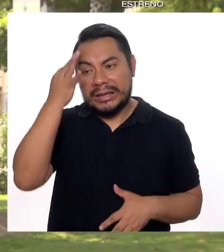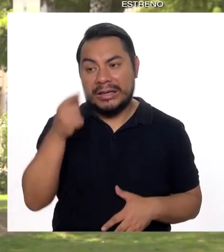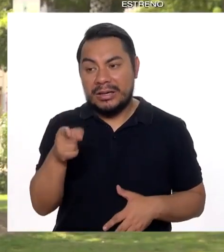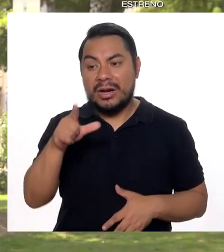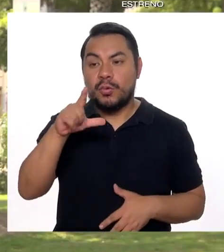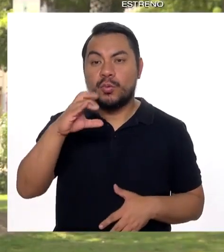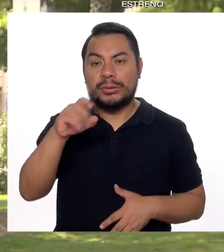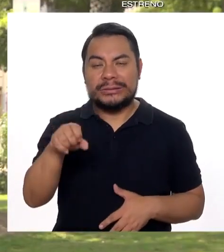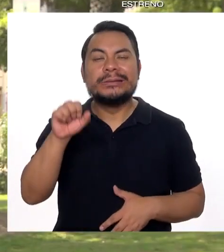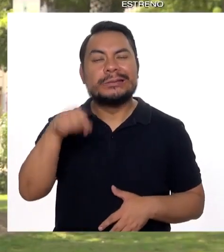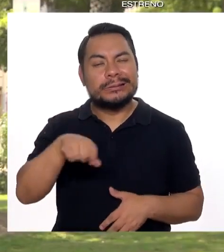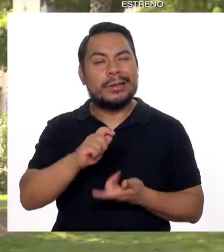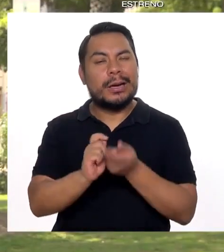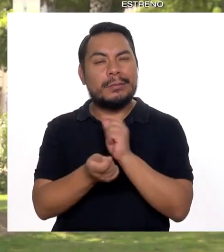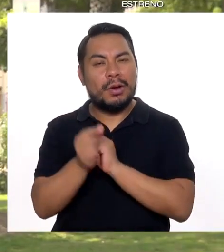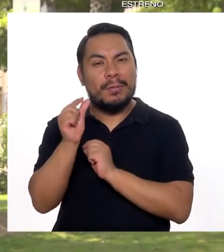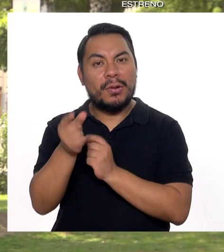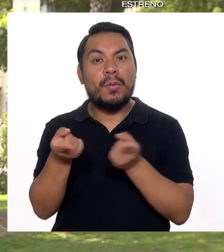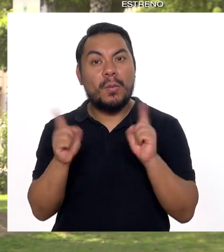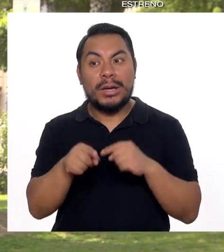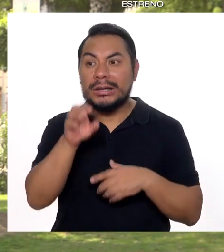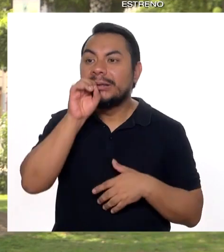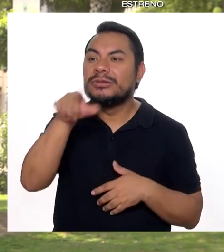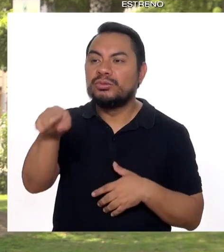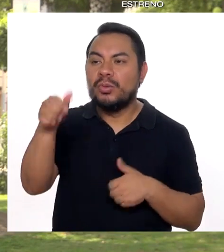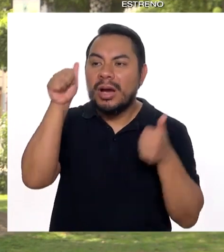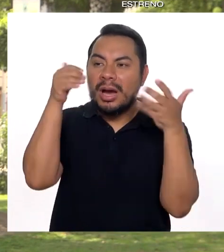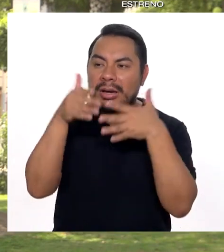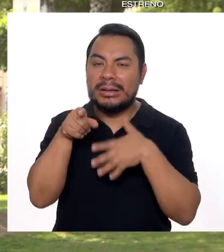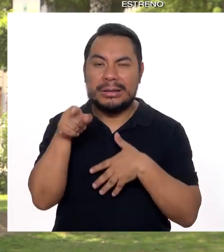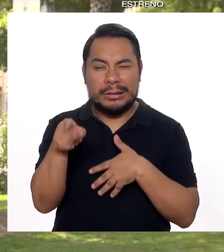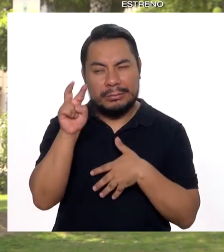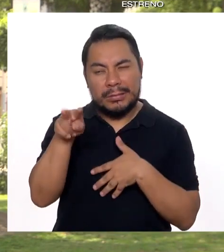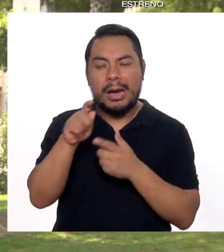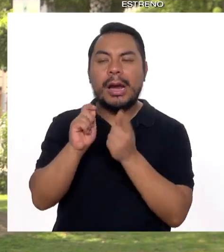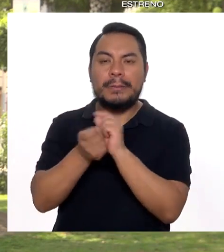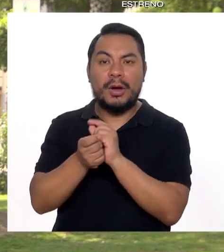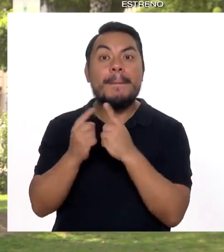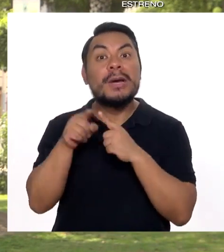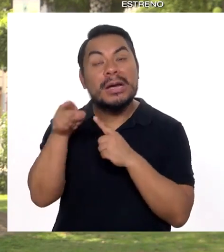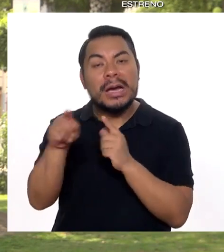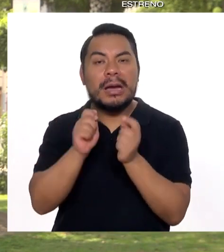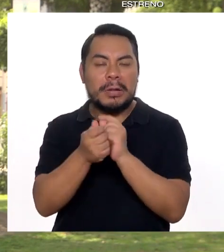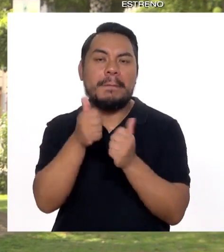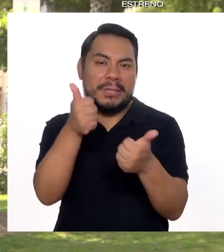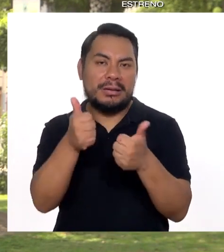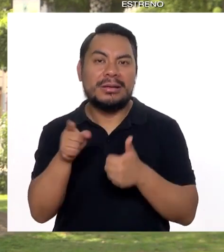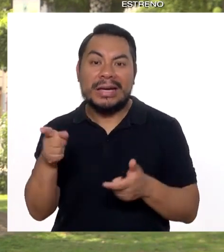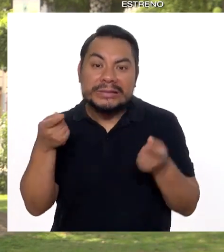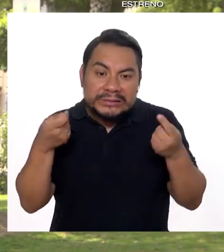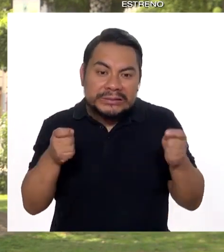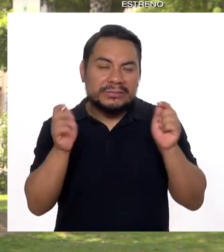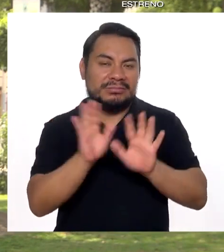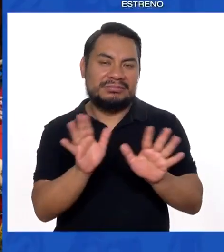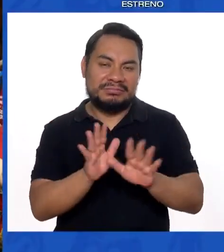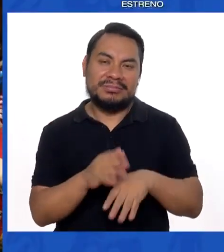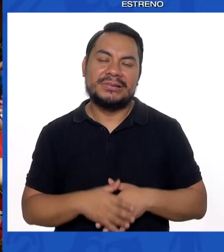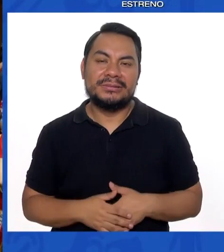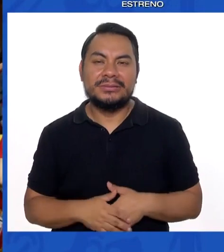Creo que Lucía sí cambió un poco luego de recibir esta noticia, pero cambió para bien, porque ya no se